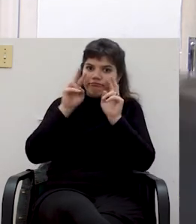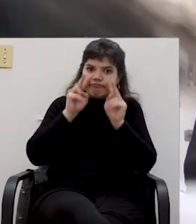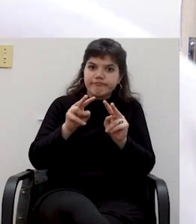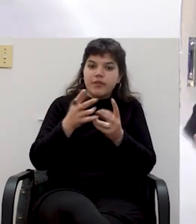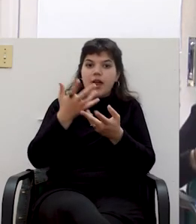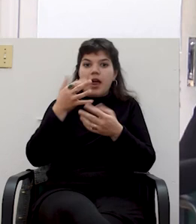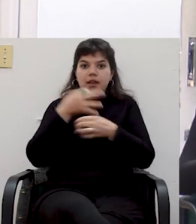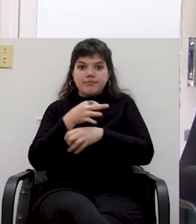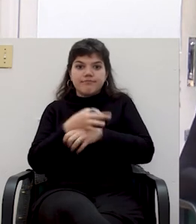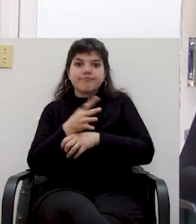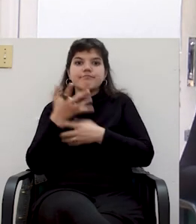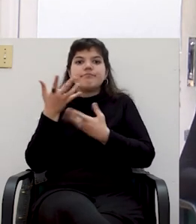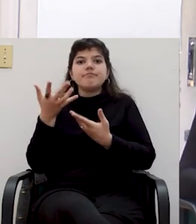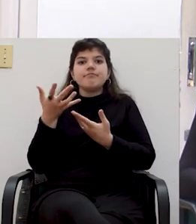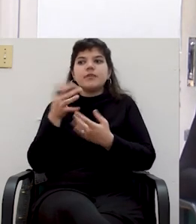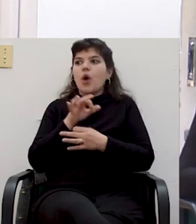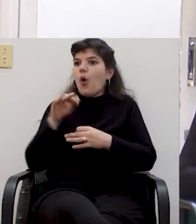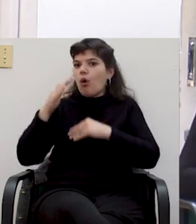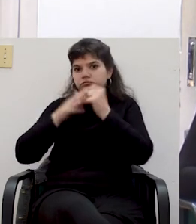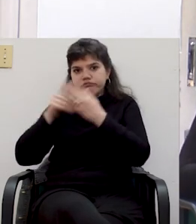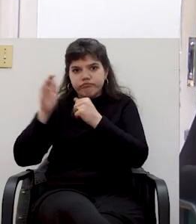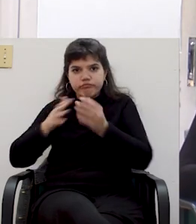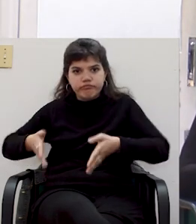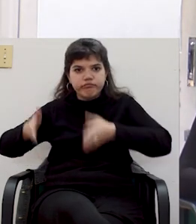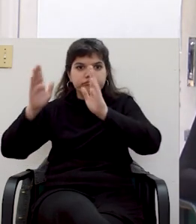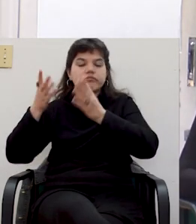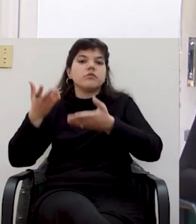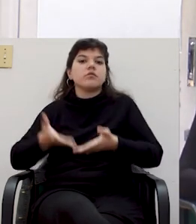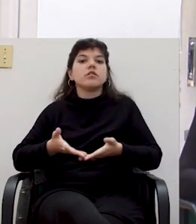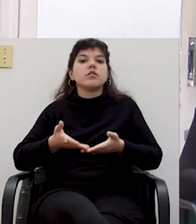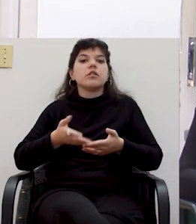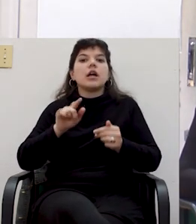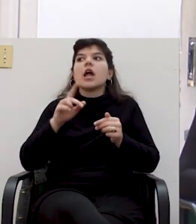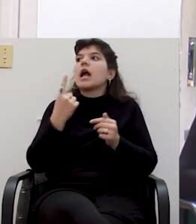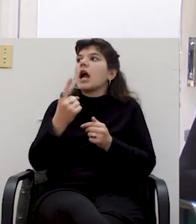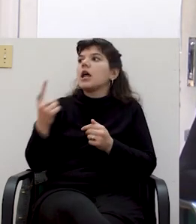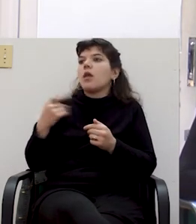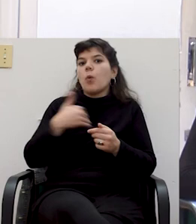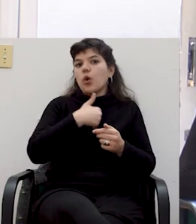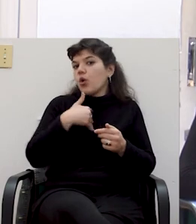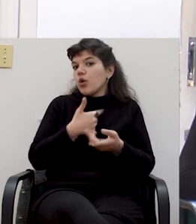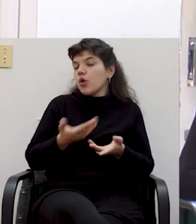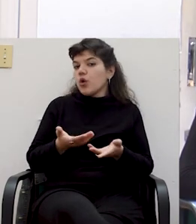que se dedican al acondicionamiento del edificio, etc. Pero todos tenemos nuestro rol.